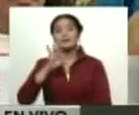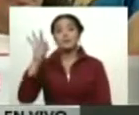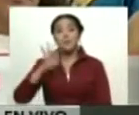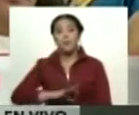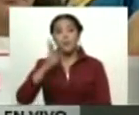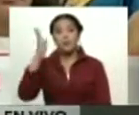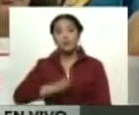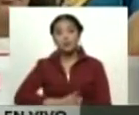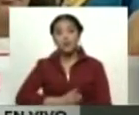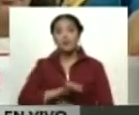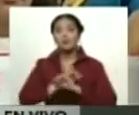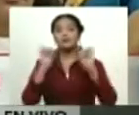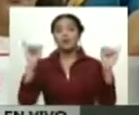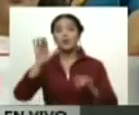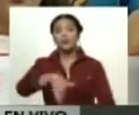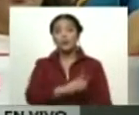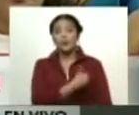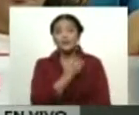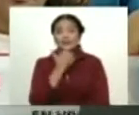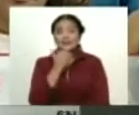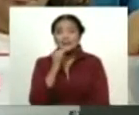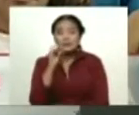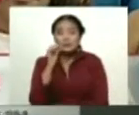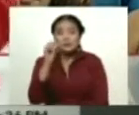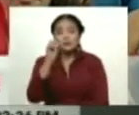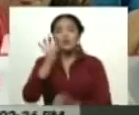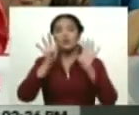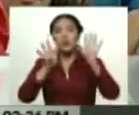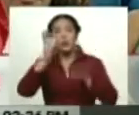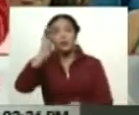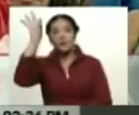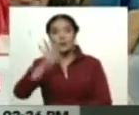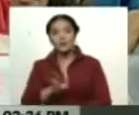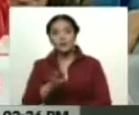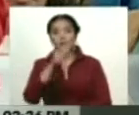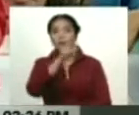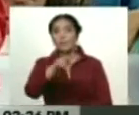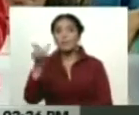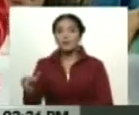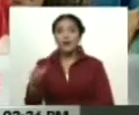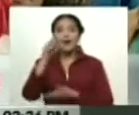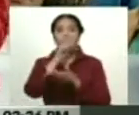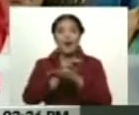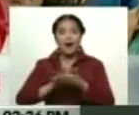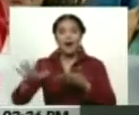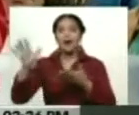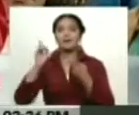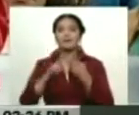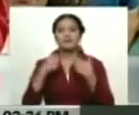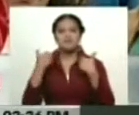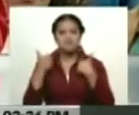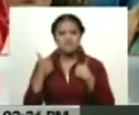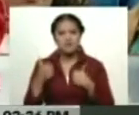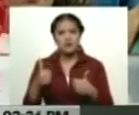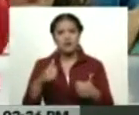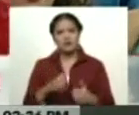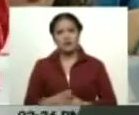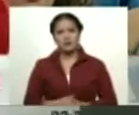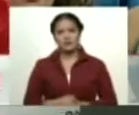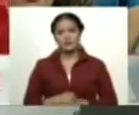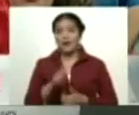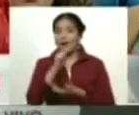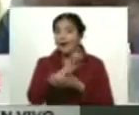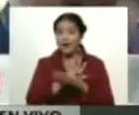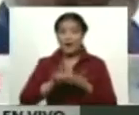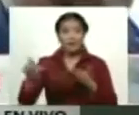a nivel universitario hemos llegado casi al 90% de matrícula de educación gratuita, de calidad,